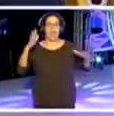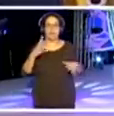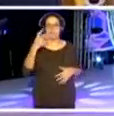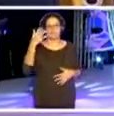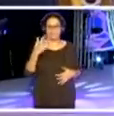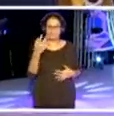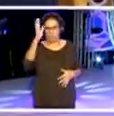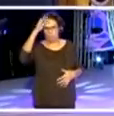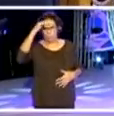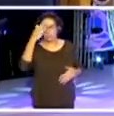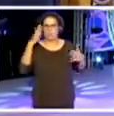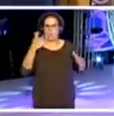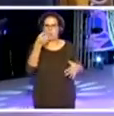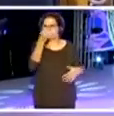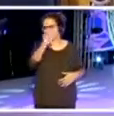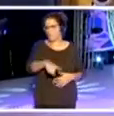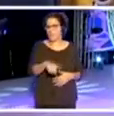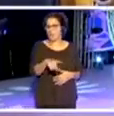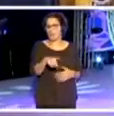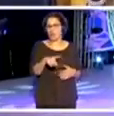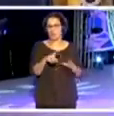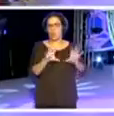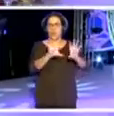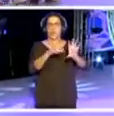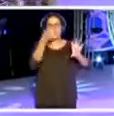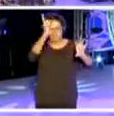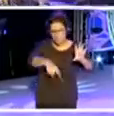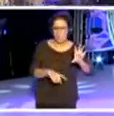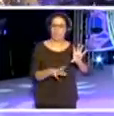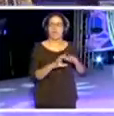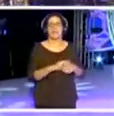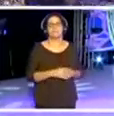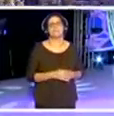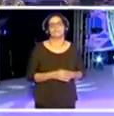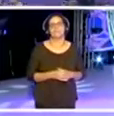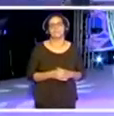mire también. Oh,